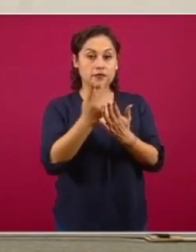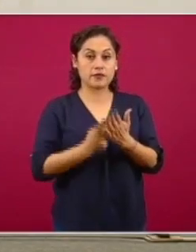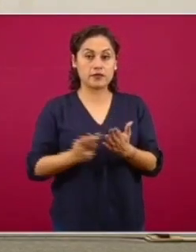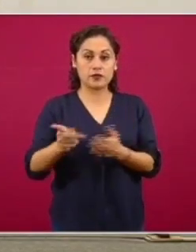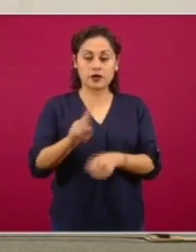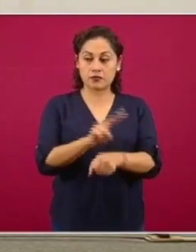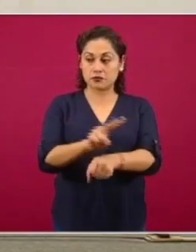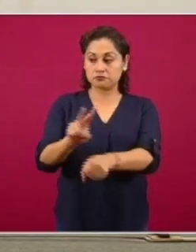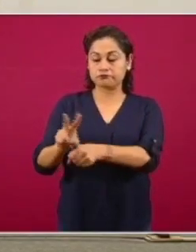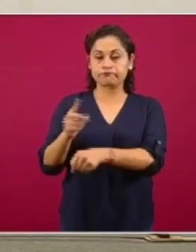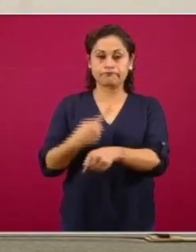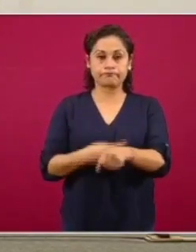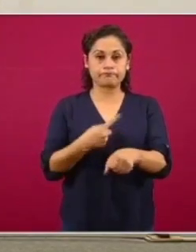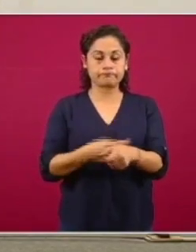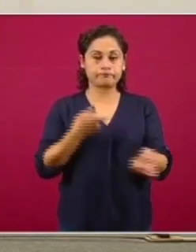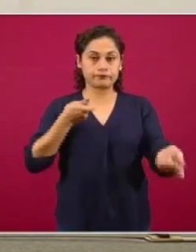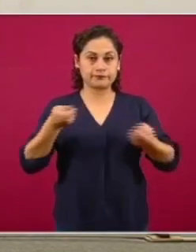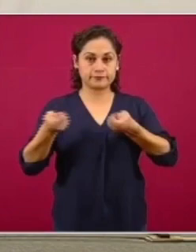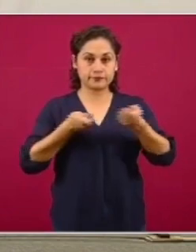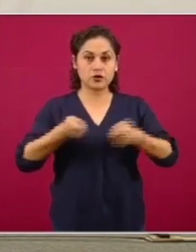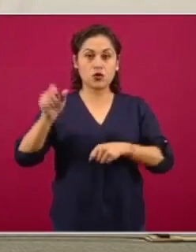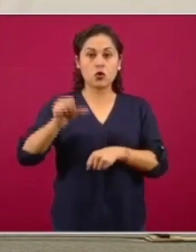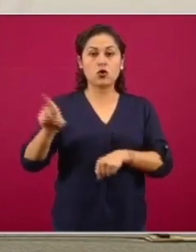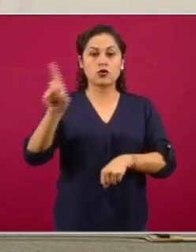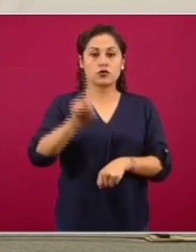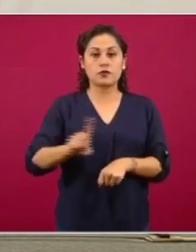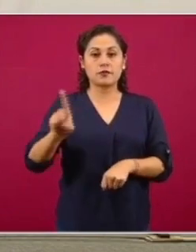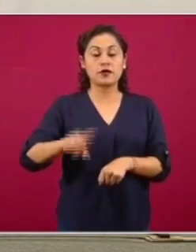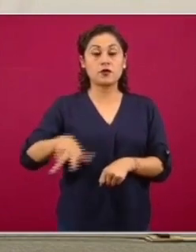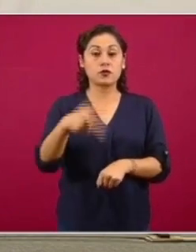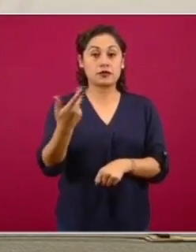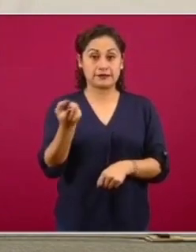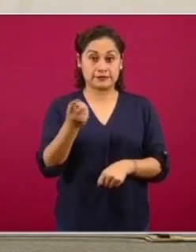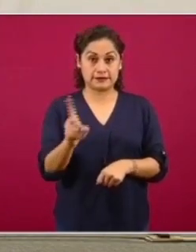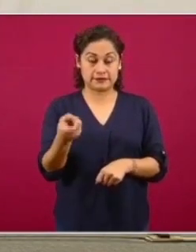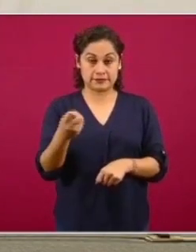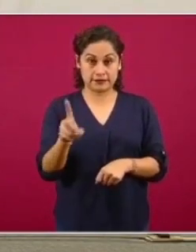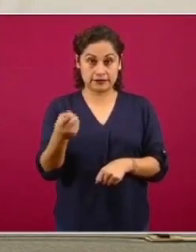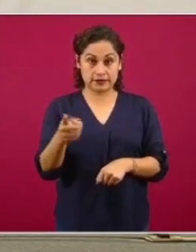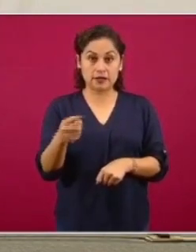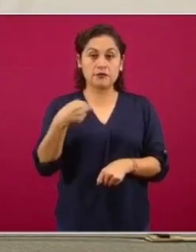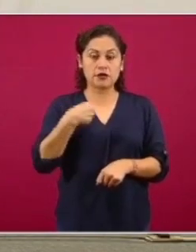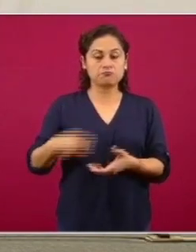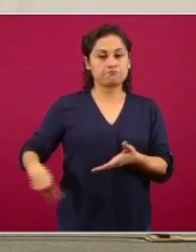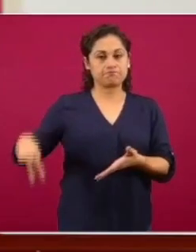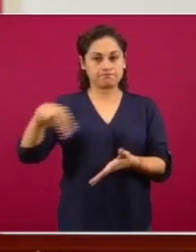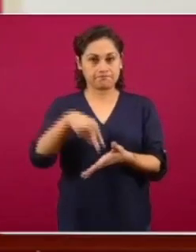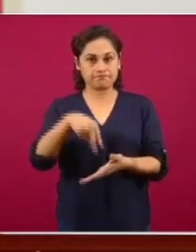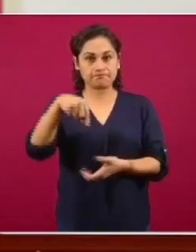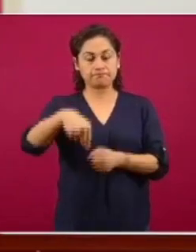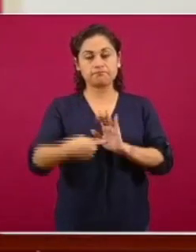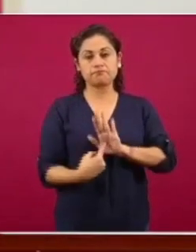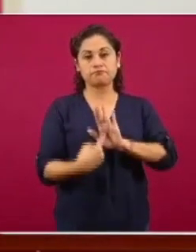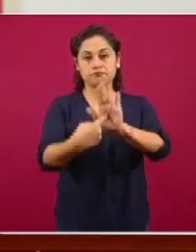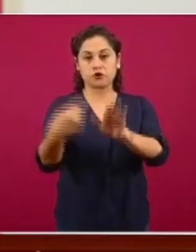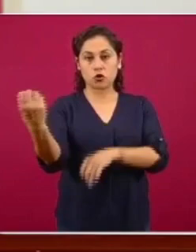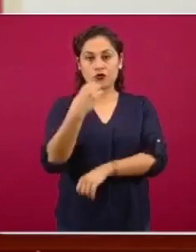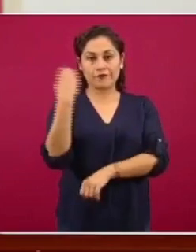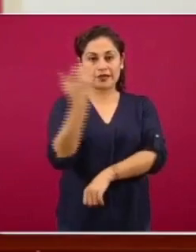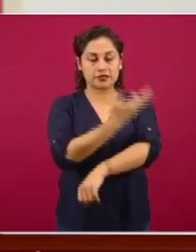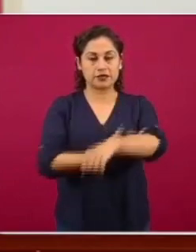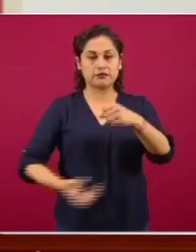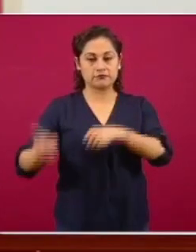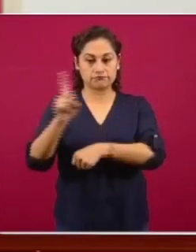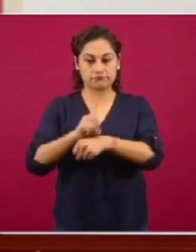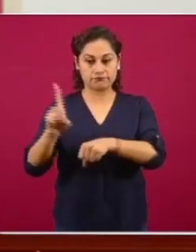de Enfermedades. Y hoy, domingo 13 de diciembre, estamos aquí para presentar la conferencia vespertina de todos los